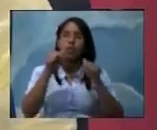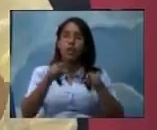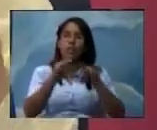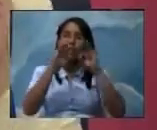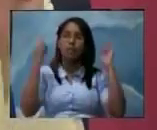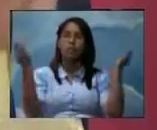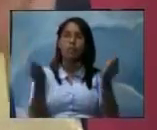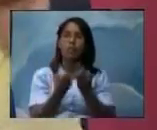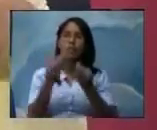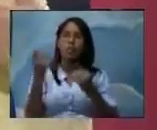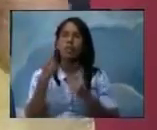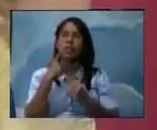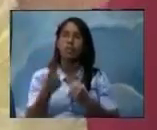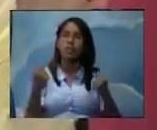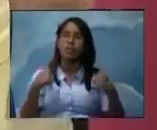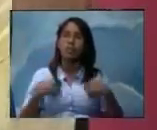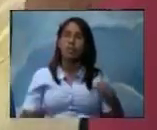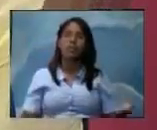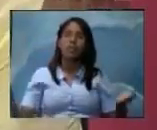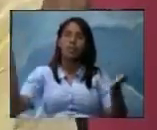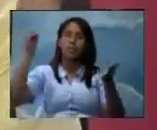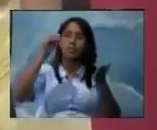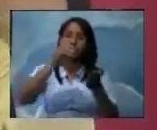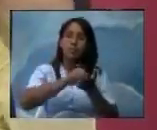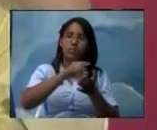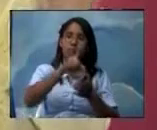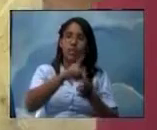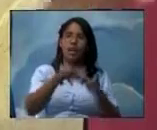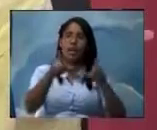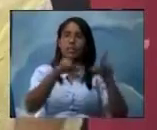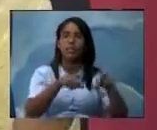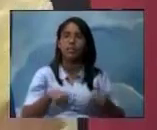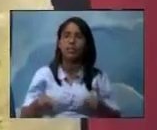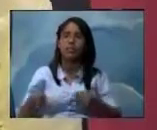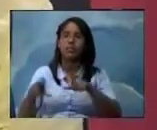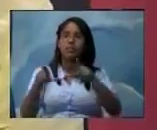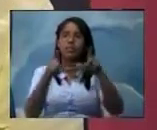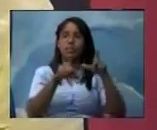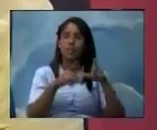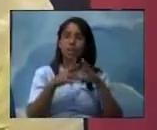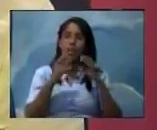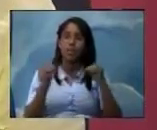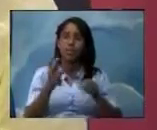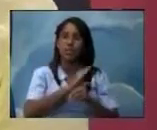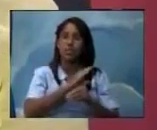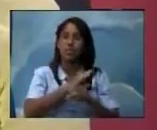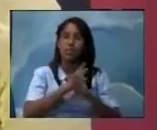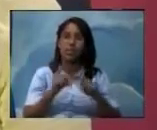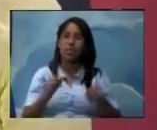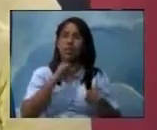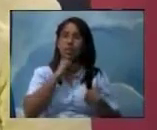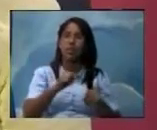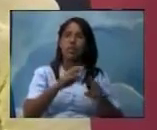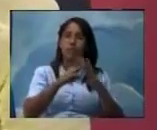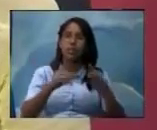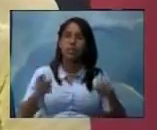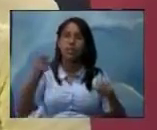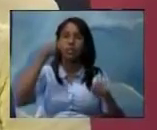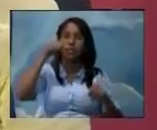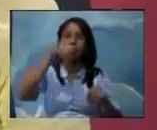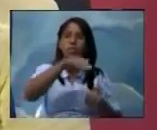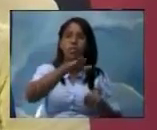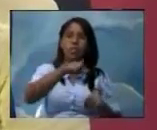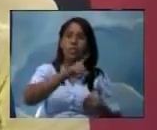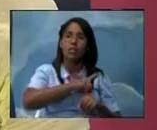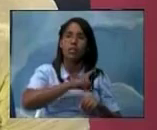familias que dice que yo las retornaría, o sea, el Señor las retornaría a su tierra. ¿Y cuál es la tierra del pueblo